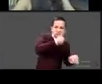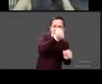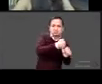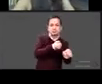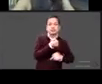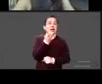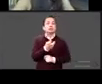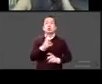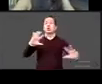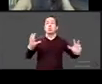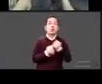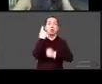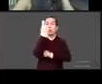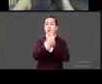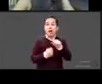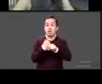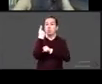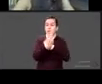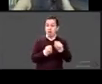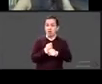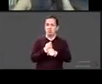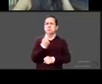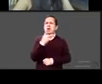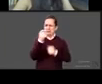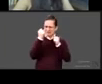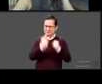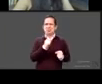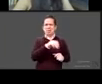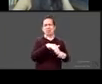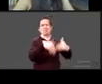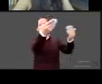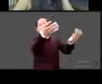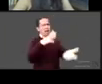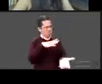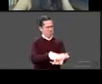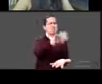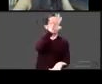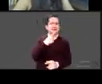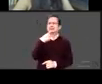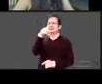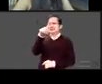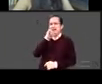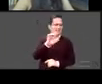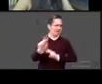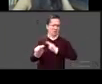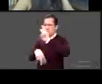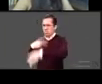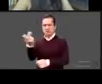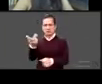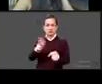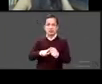sin reportar la caja negra que hay de maltrato, y que de estos 8 de cada 10 fueron niñas